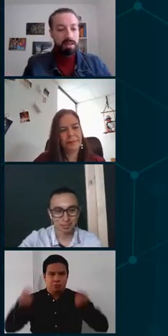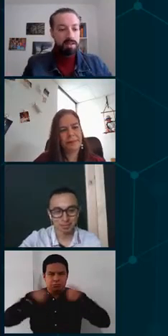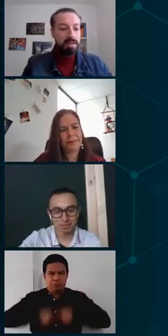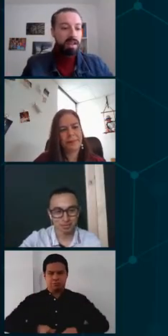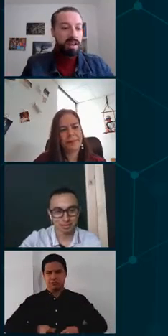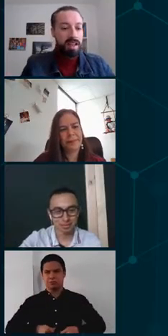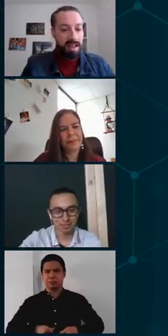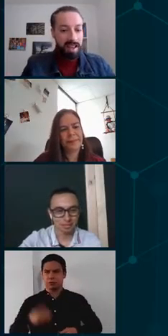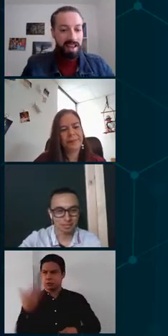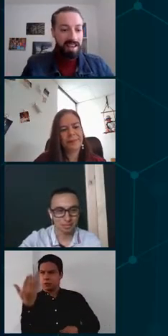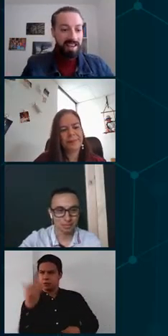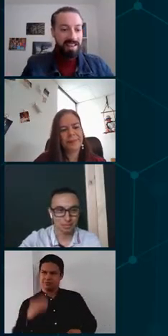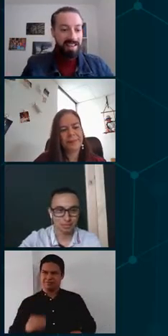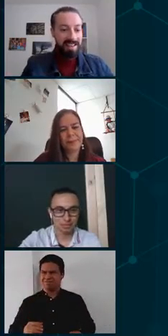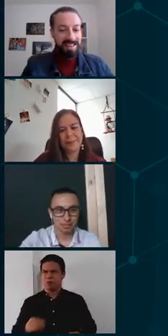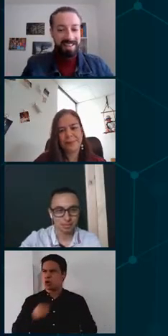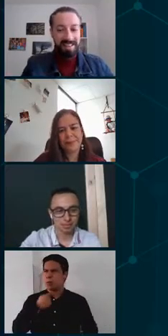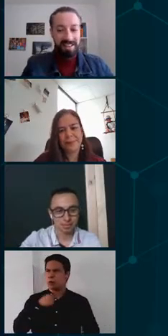los elementos